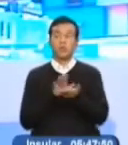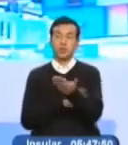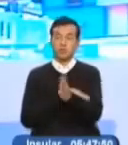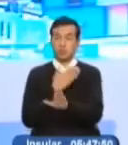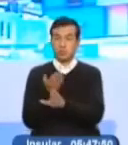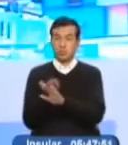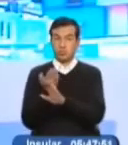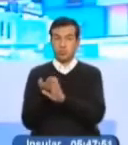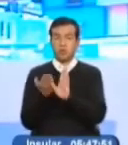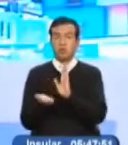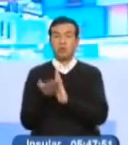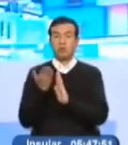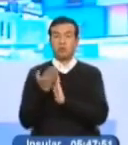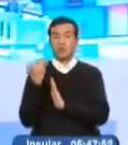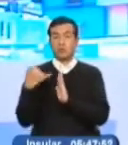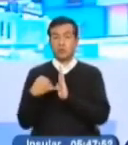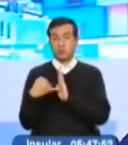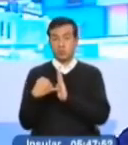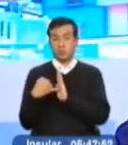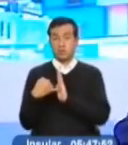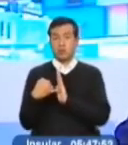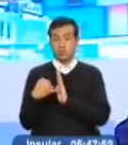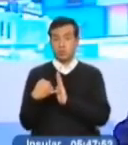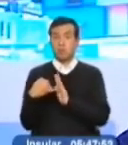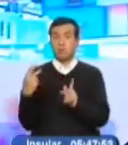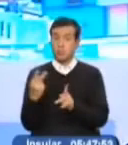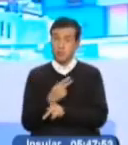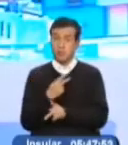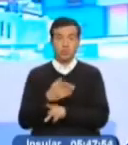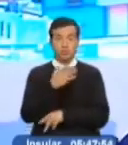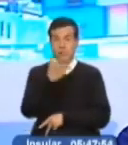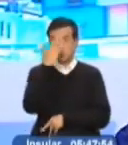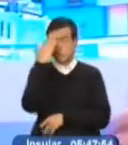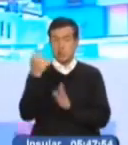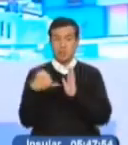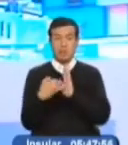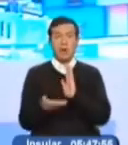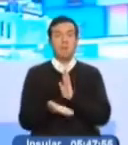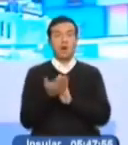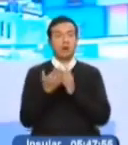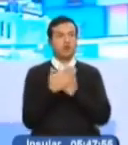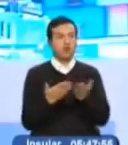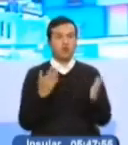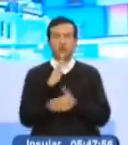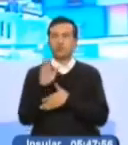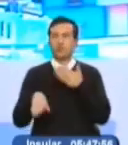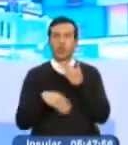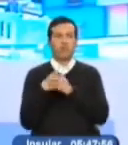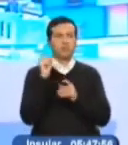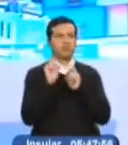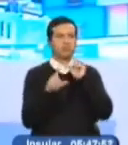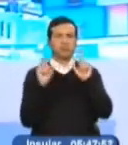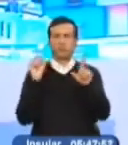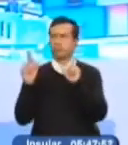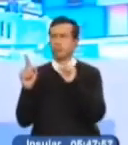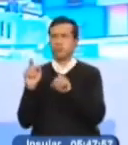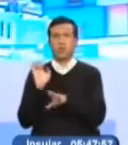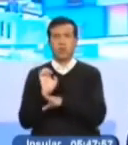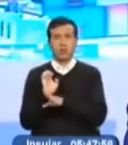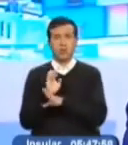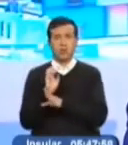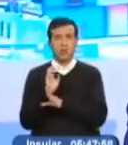para incrementar el IVA, que tiene una amplia afectación a todos los consumos en general de toda la ciudadanía, en el Ecuador se